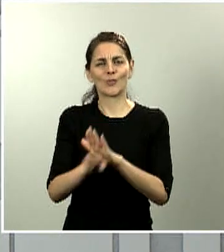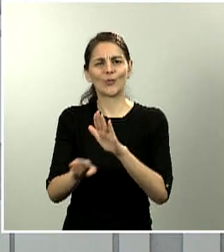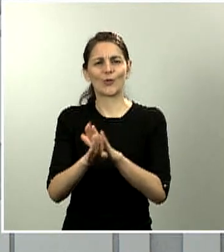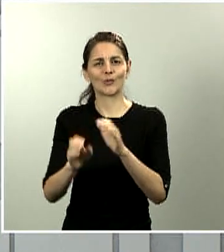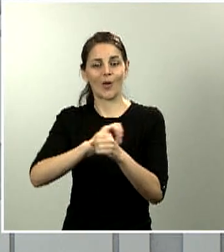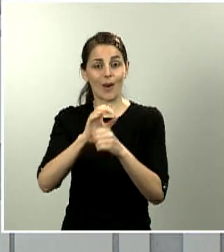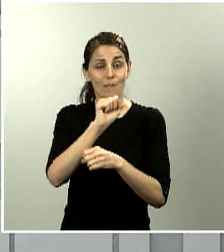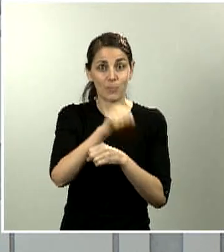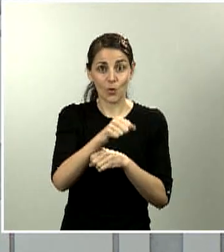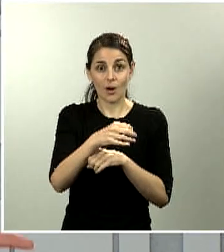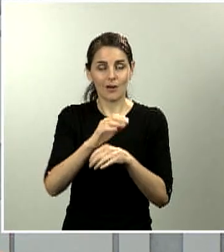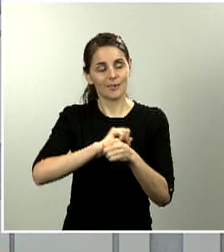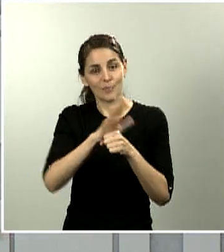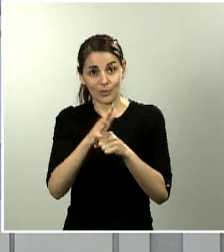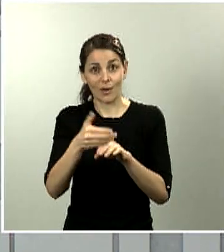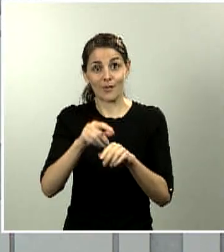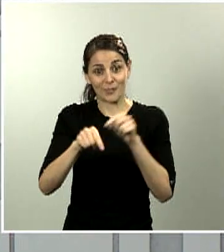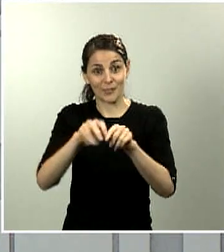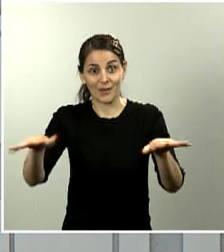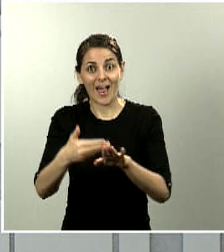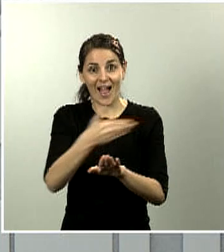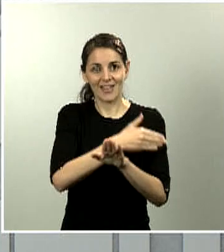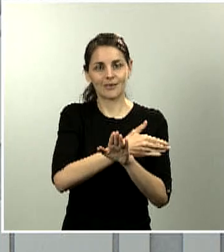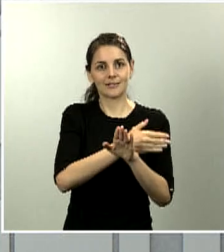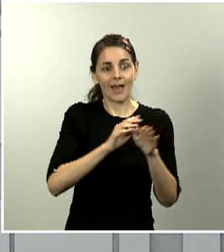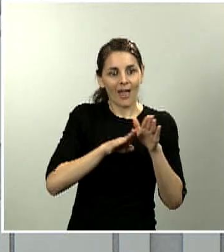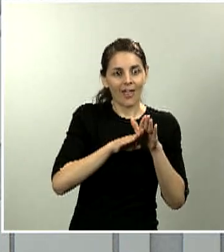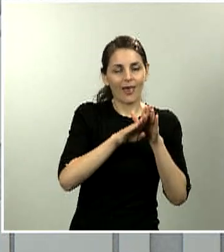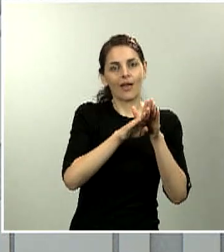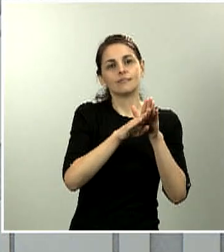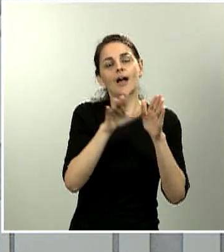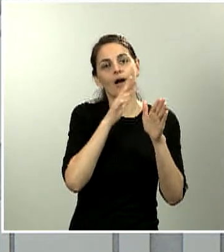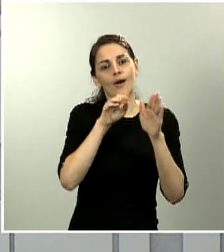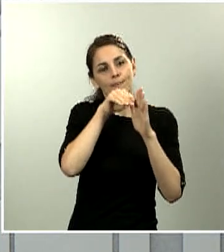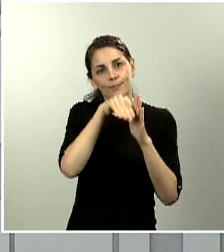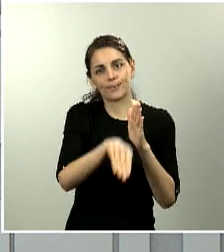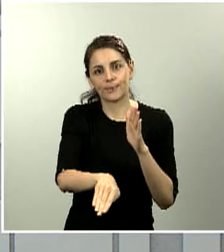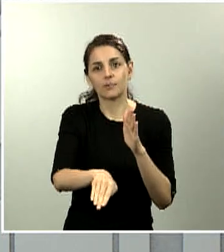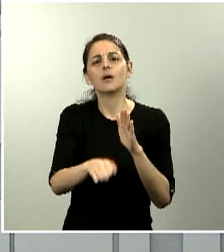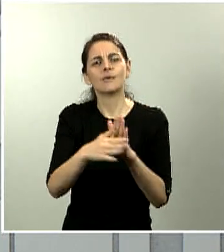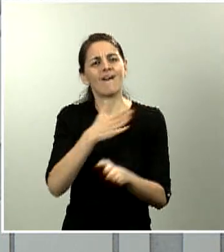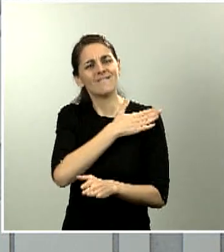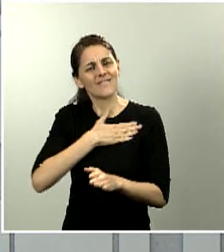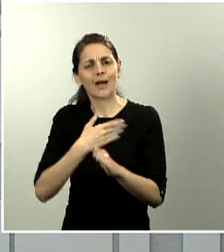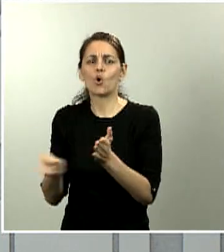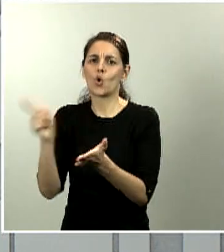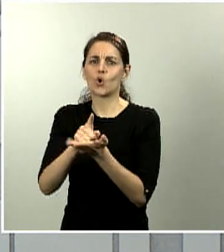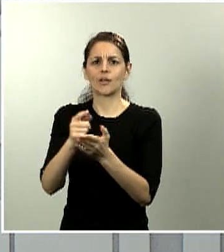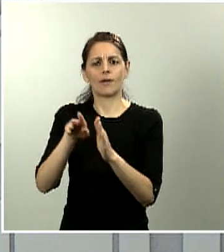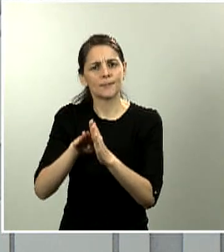el año 2020 y que, desgraciadamente, hemos tenido que ver truncada y aparcada con motivo de esta